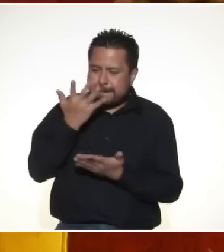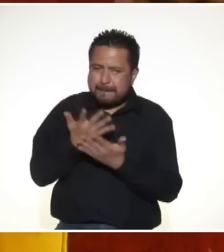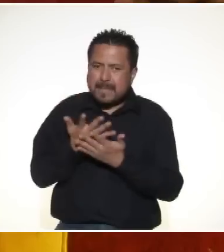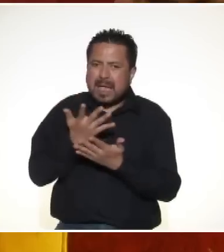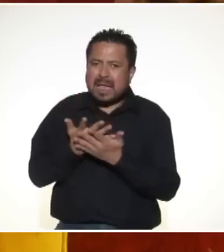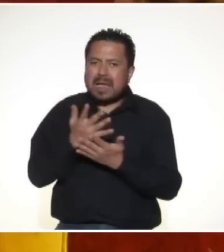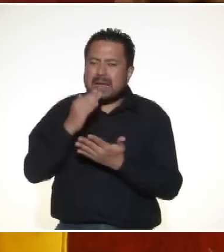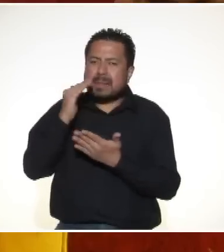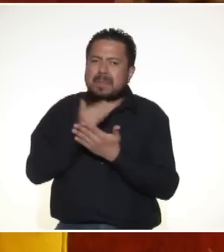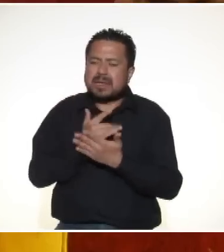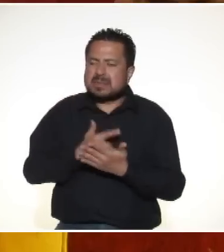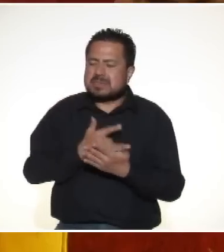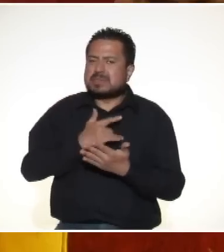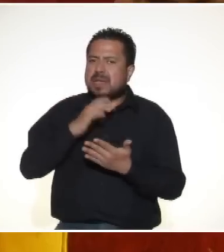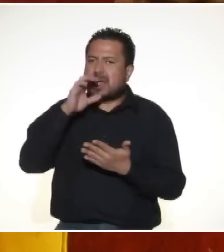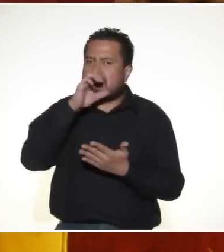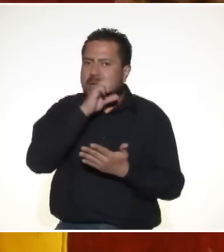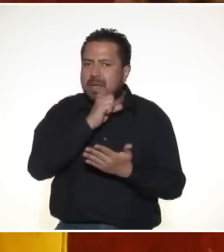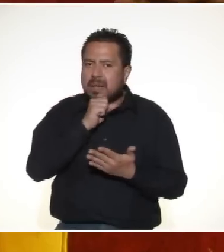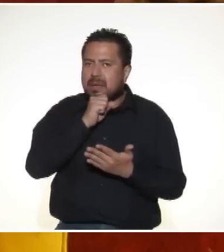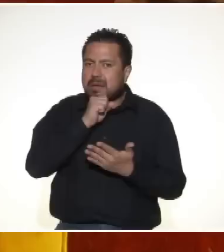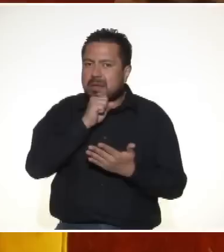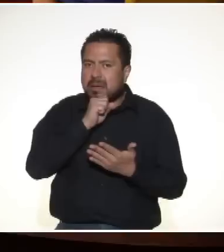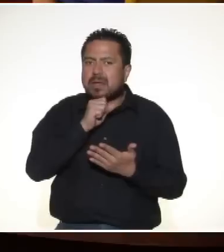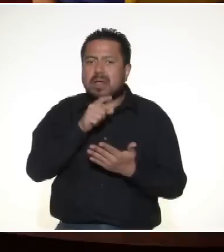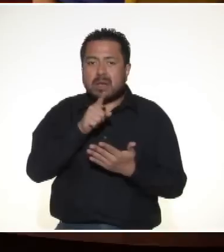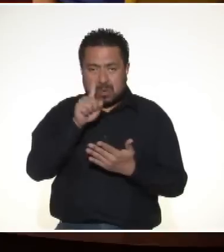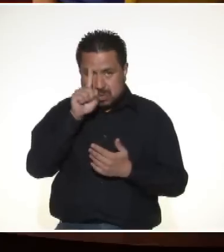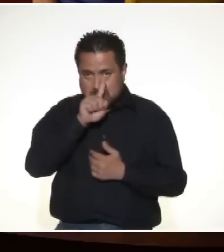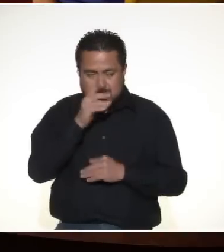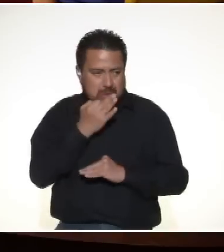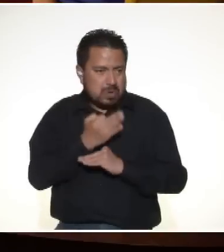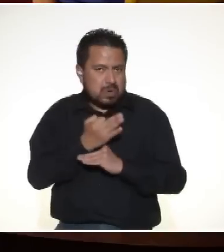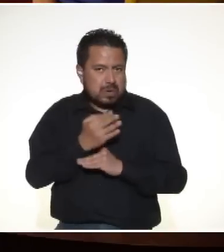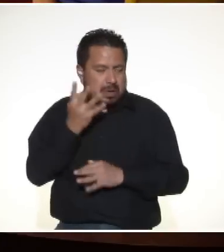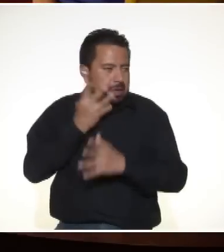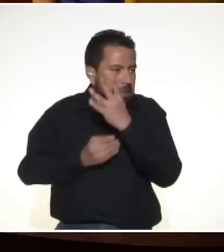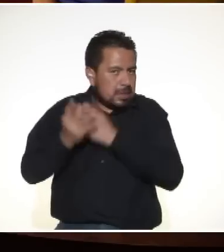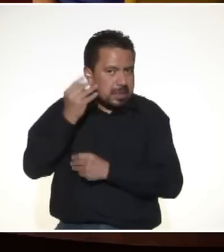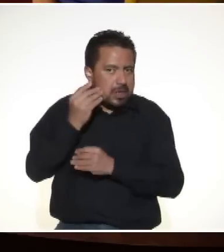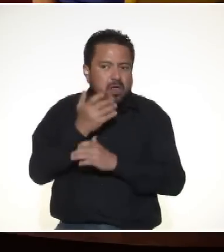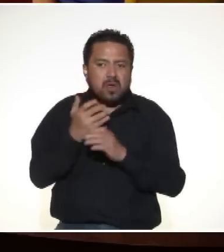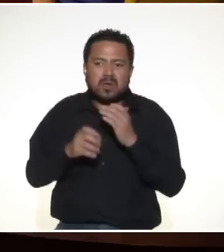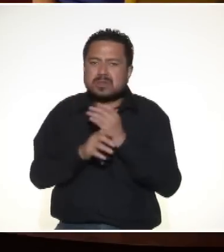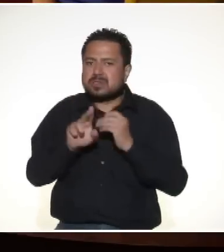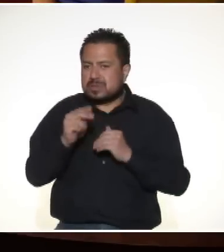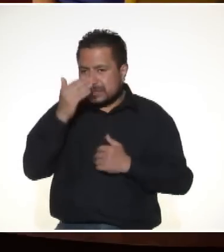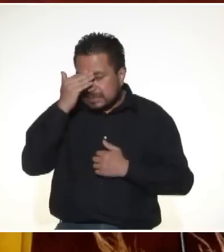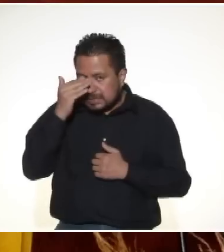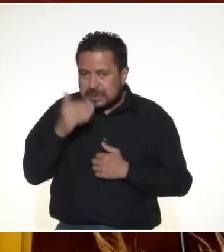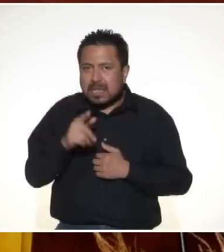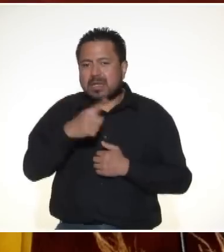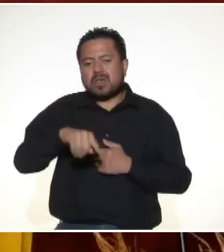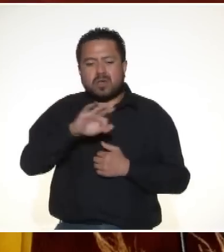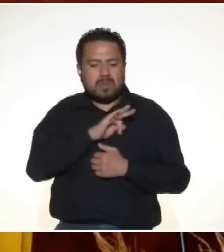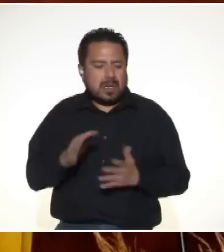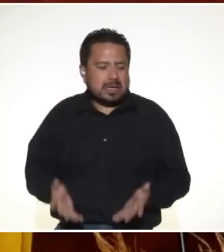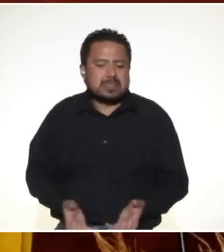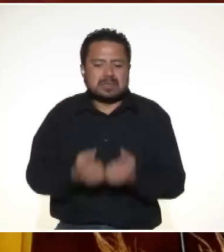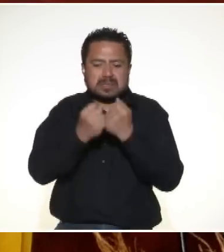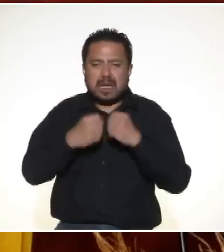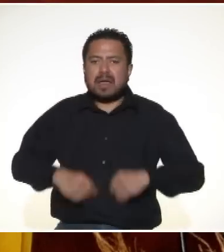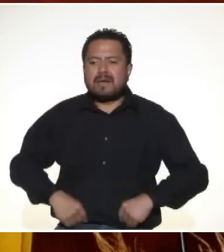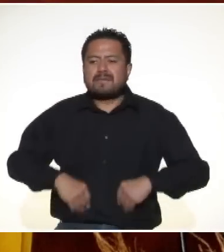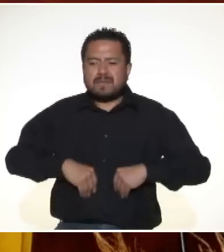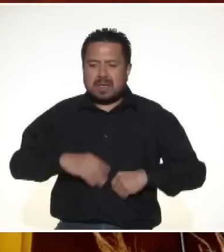sensible al calor. Miren cuántos tips estamos aprendiendo el día de hoy. Son cosas que no sabemos y que nos pueden salvar la vida, ya sea